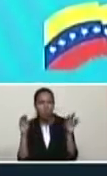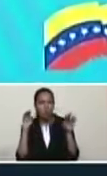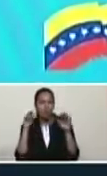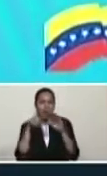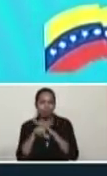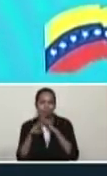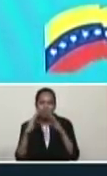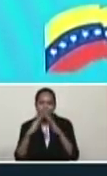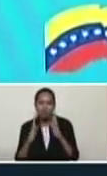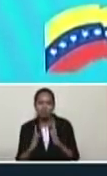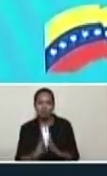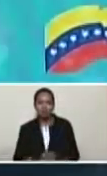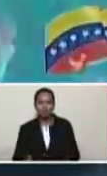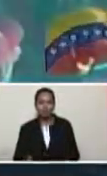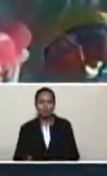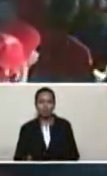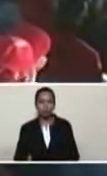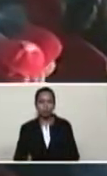apartamento